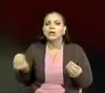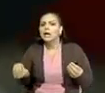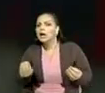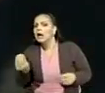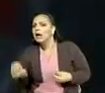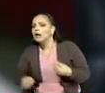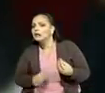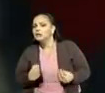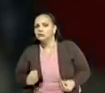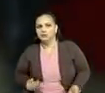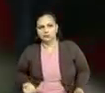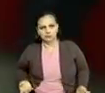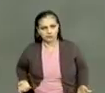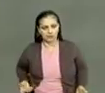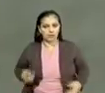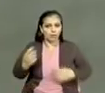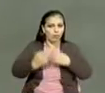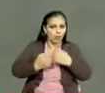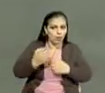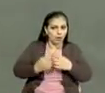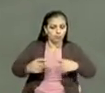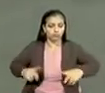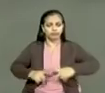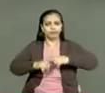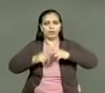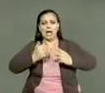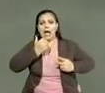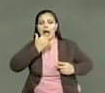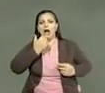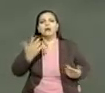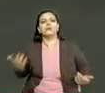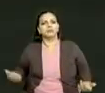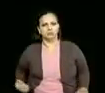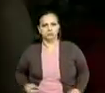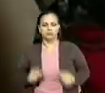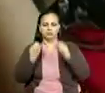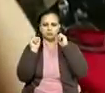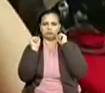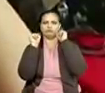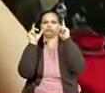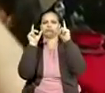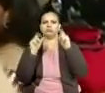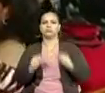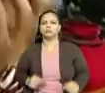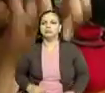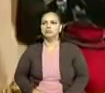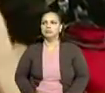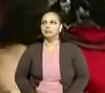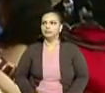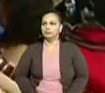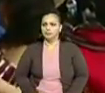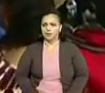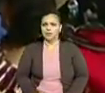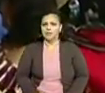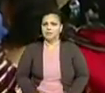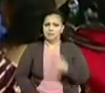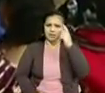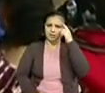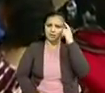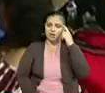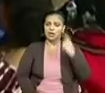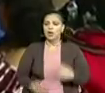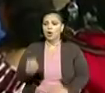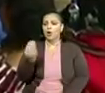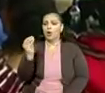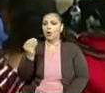se los orienta en un protocolo de actuación ante casos de violencia entre pares. Nosotros como DESES, ellos pueden acudir a nosotros frente